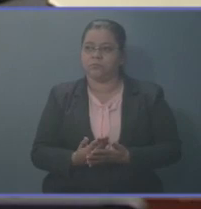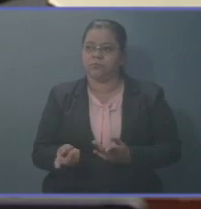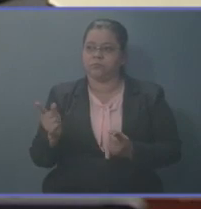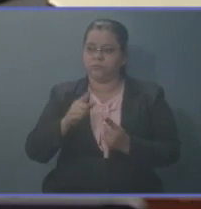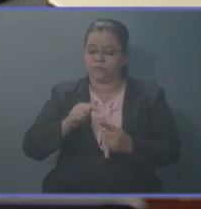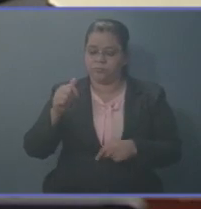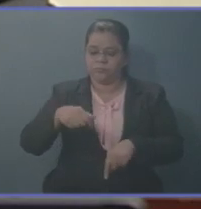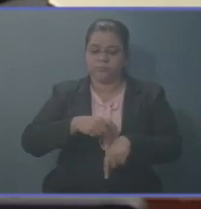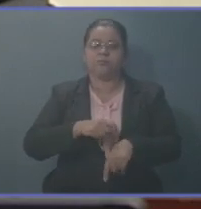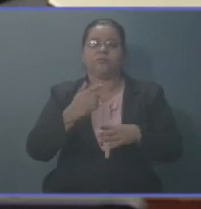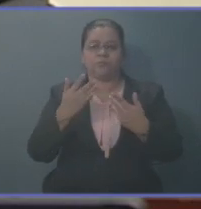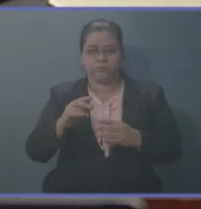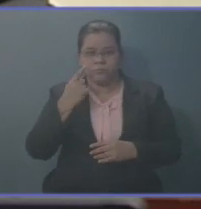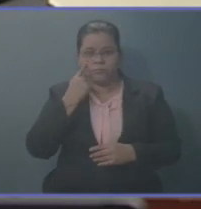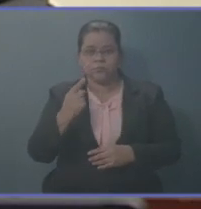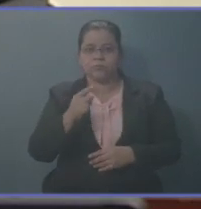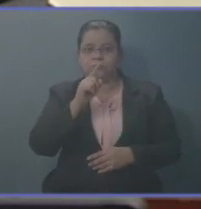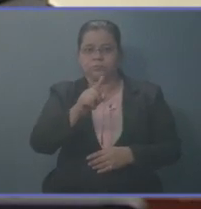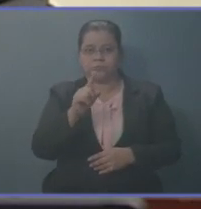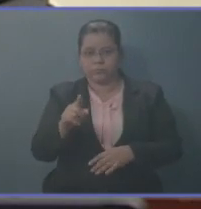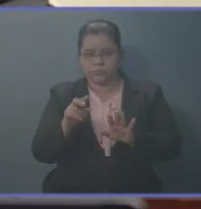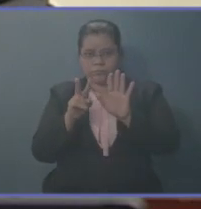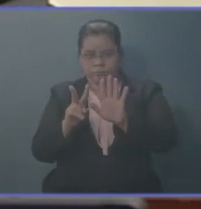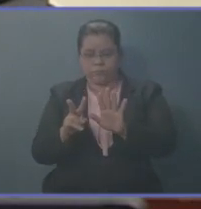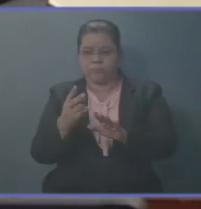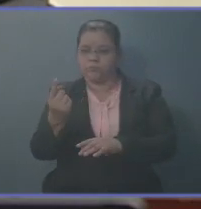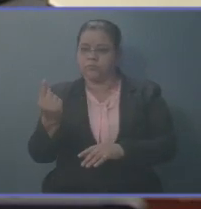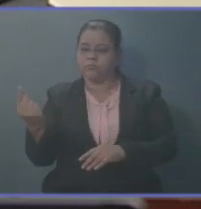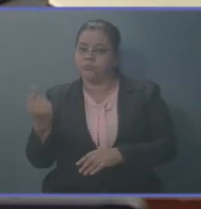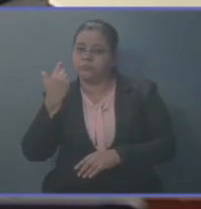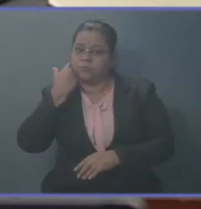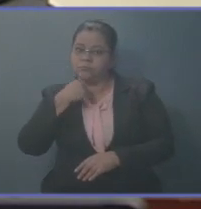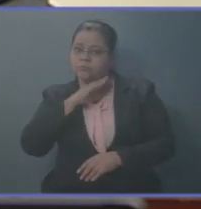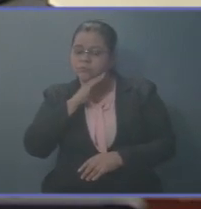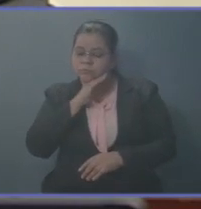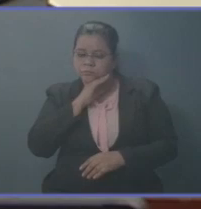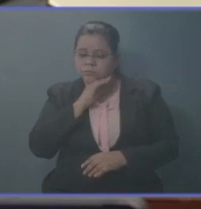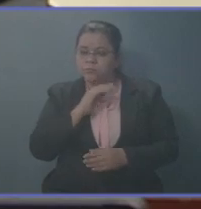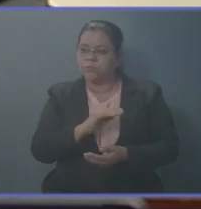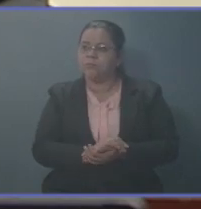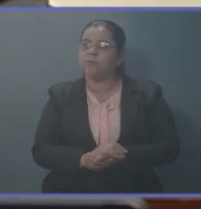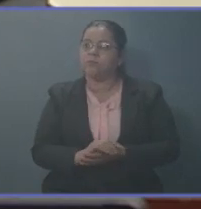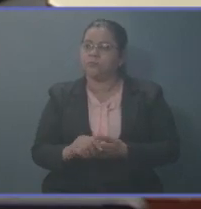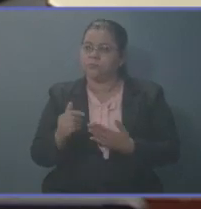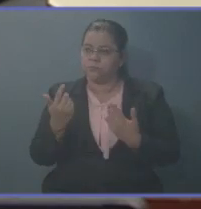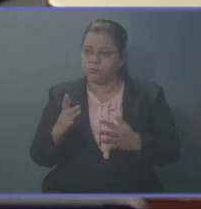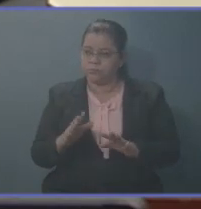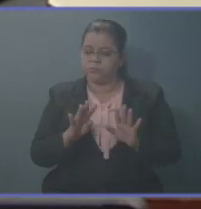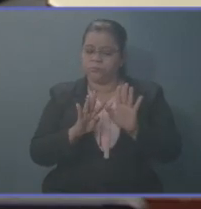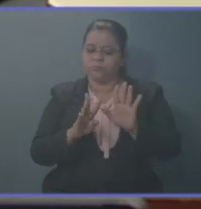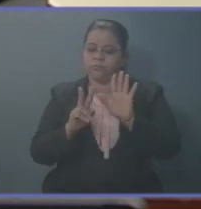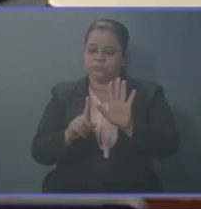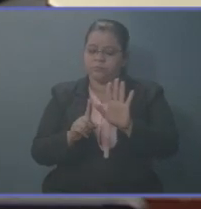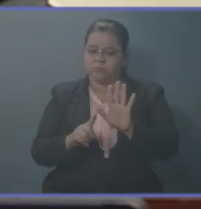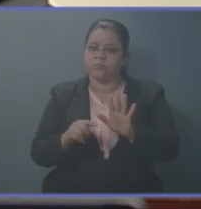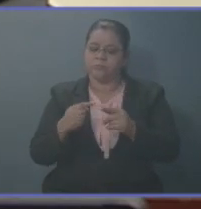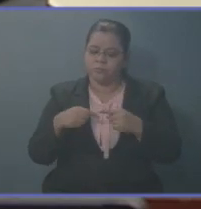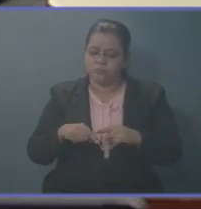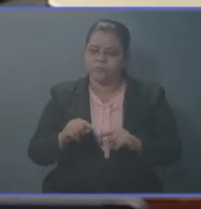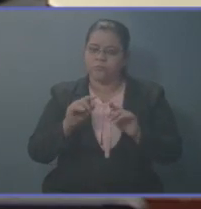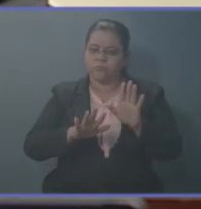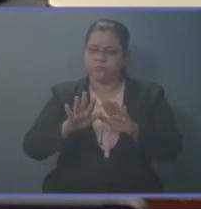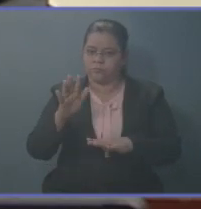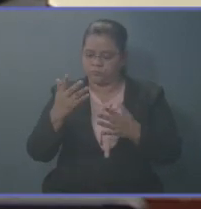fecha se ha detectado 117 casos confirmados de personas contagiadas por COVID-19, de los cuales 96 están activos, 15 se